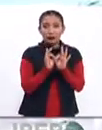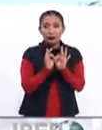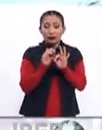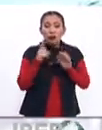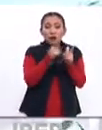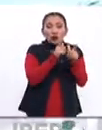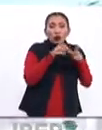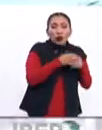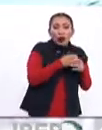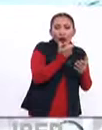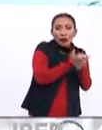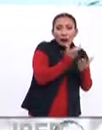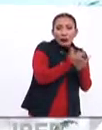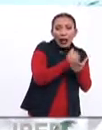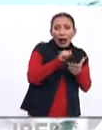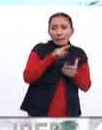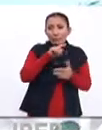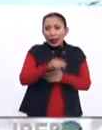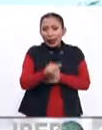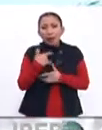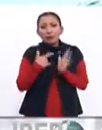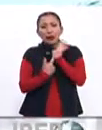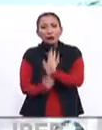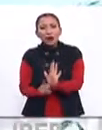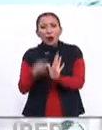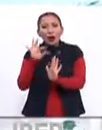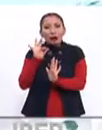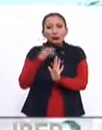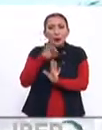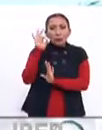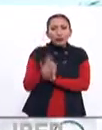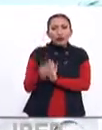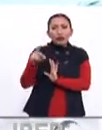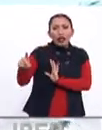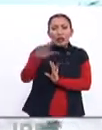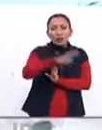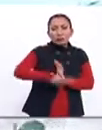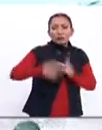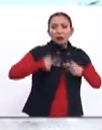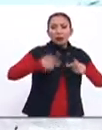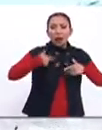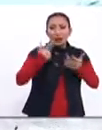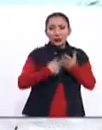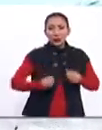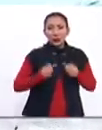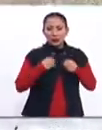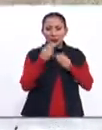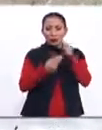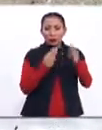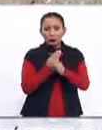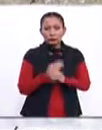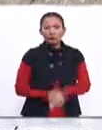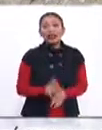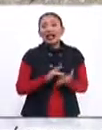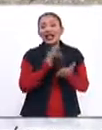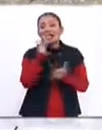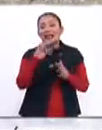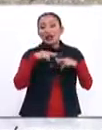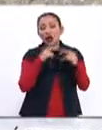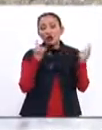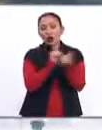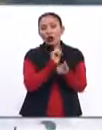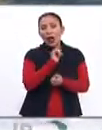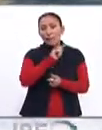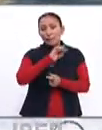Taken together, APEC economies account for more than 40% of the world's population. Gracias a los encuentros